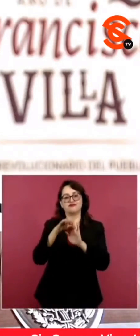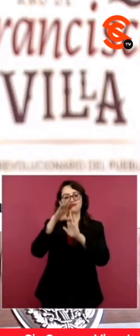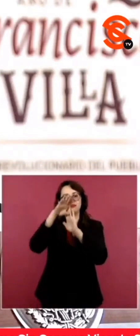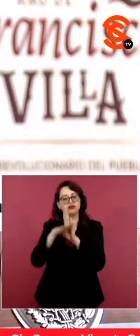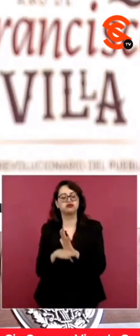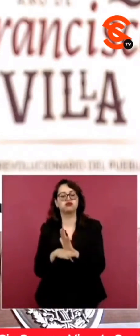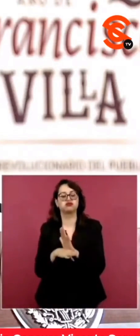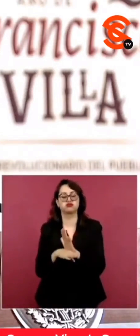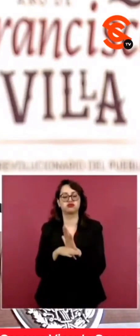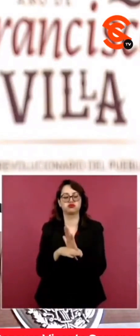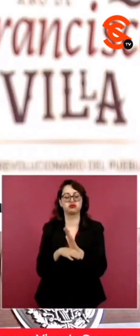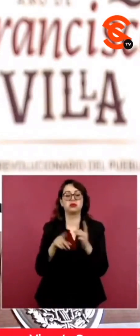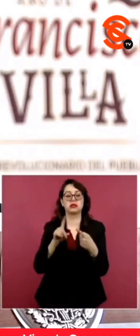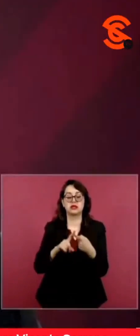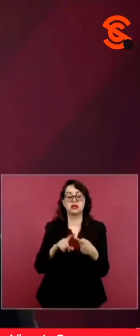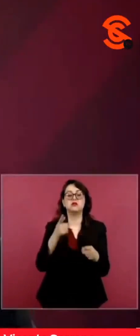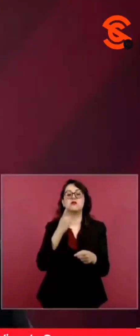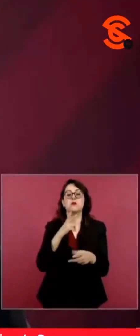61.8%, de